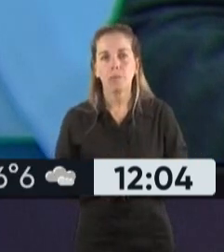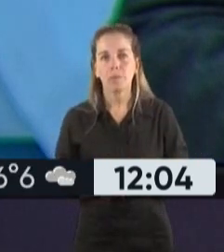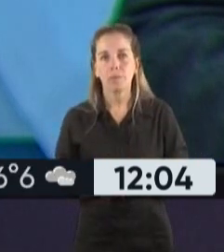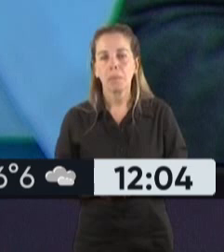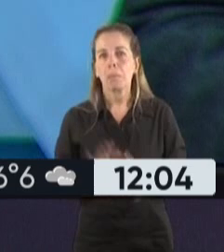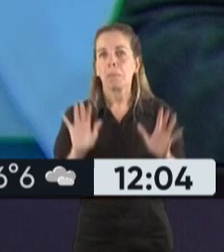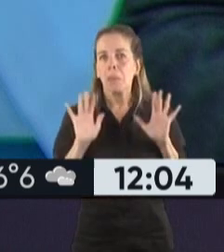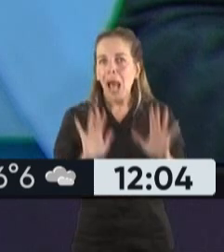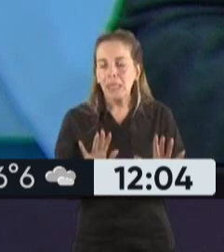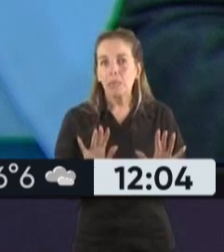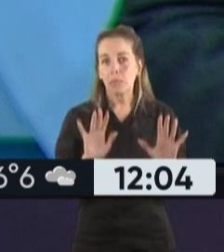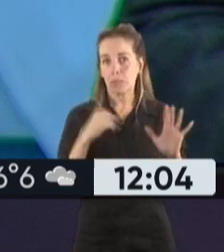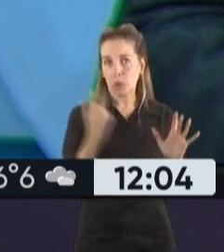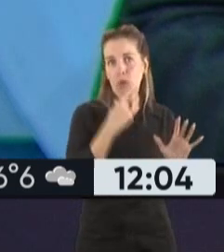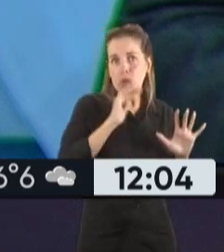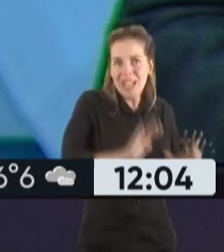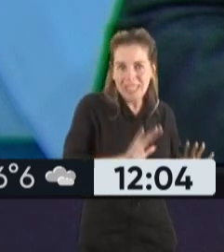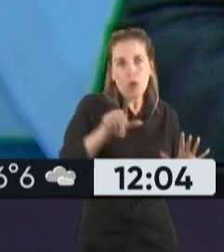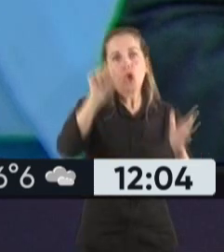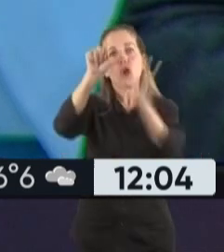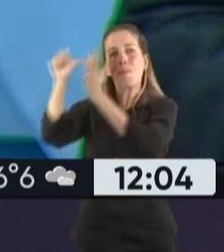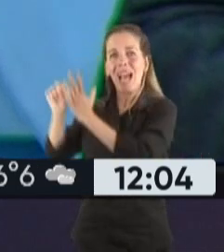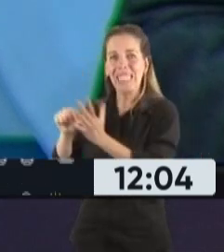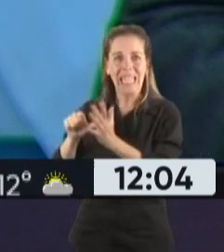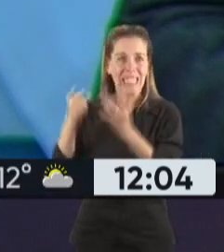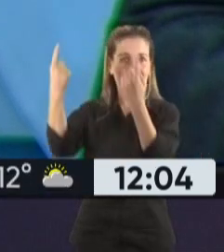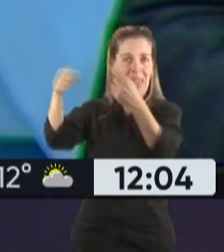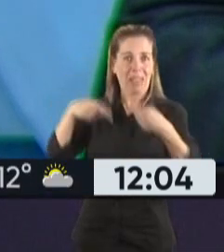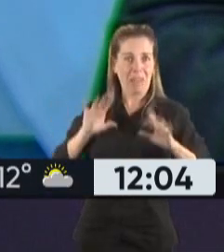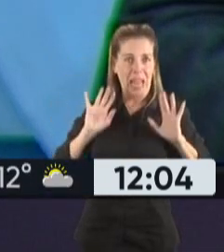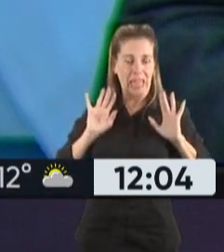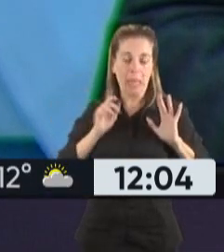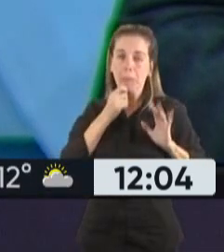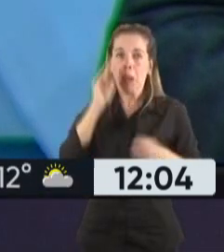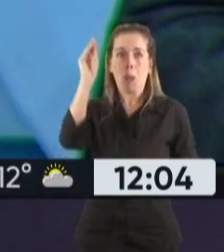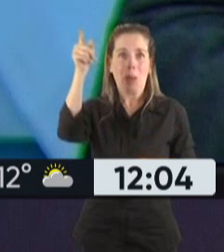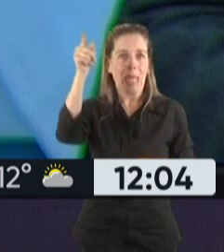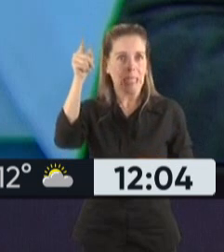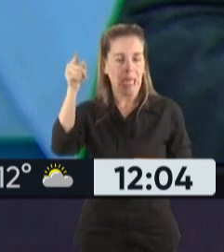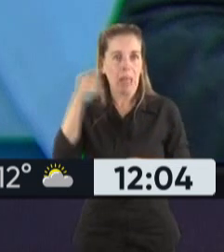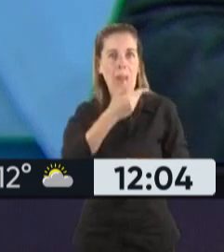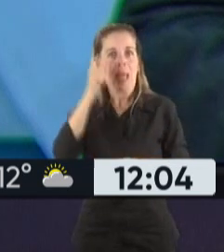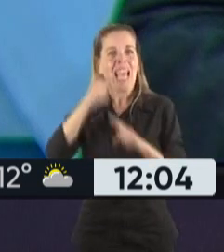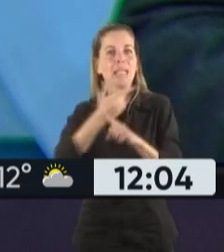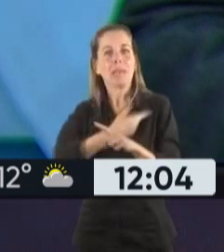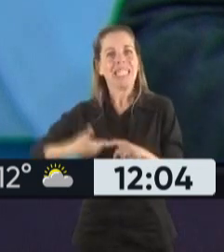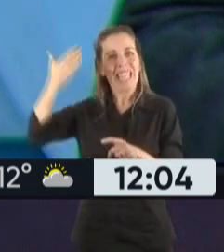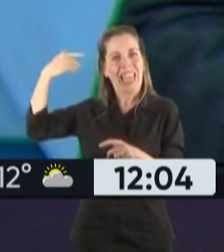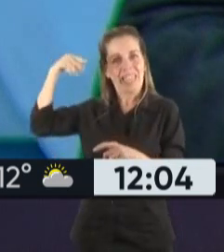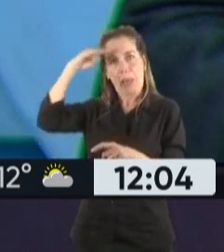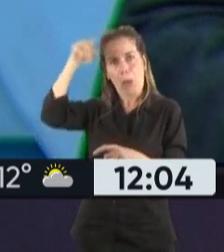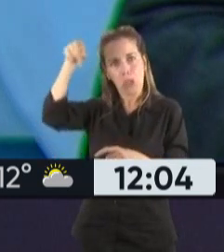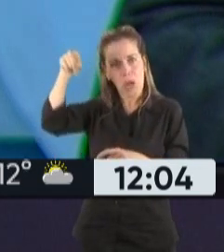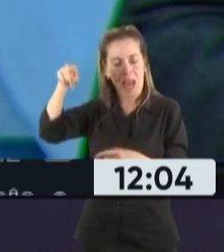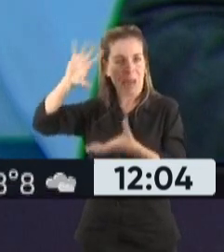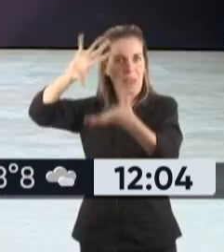pero así no actúa todo el mundo, ¿eh? Y la verdad es que el estrago que Bolsonaro hizo en la Amazonia fue